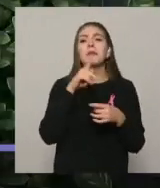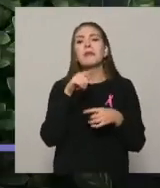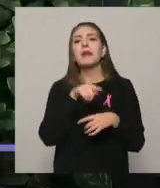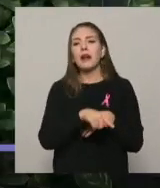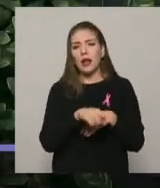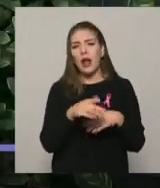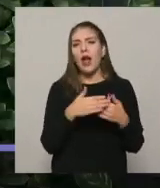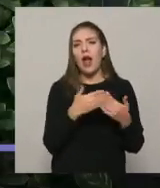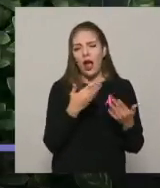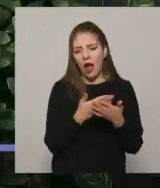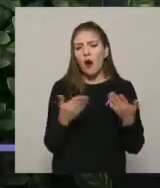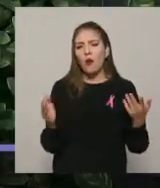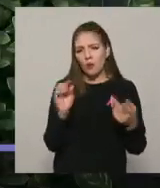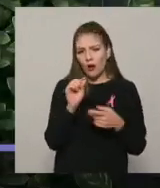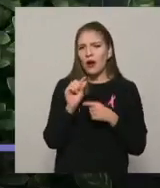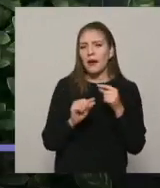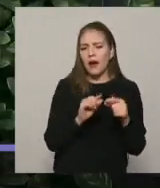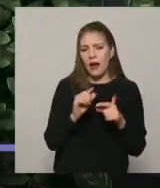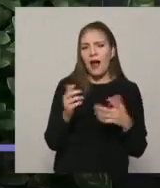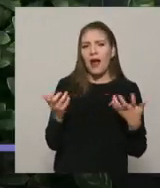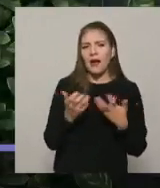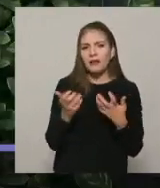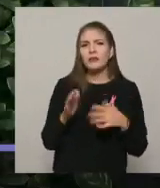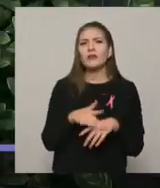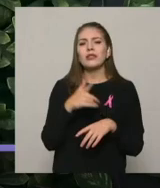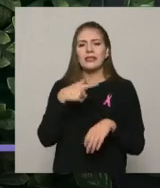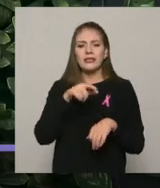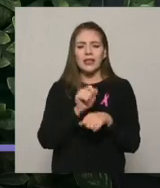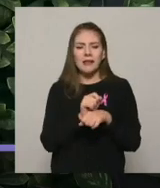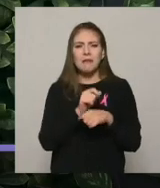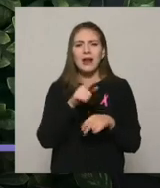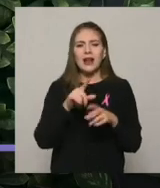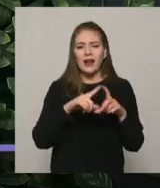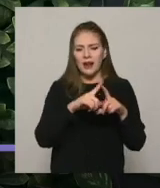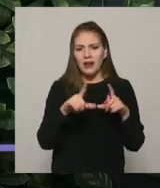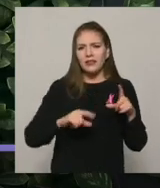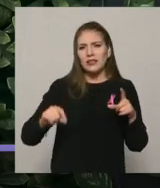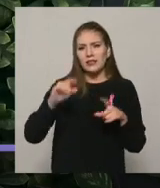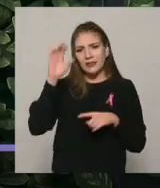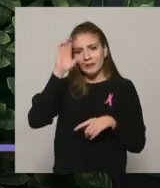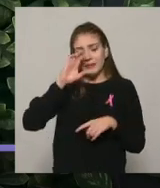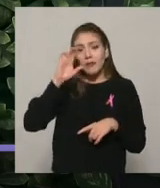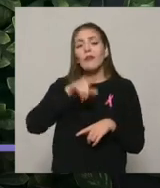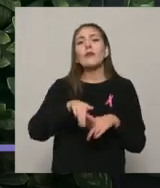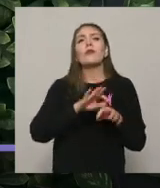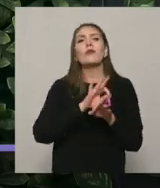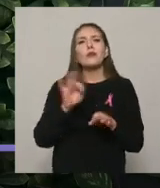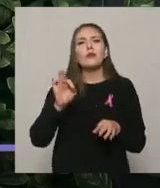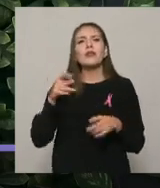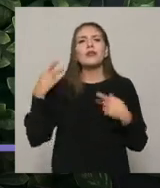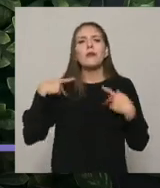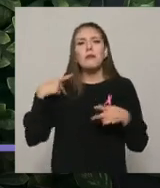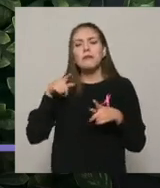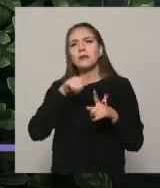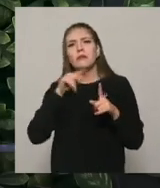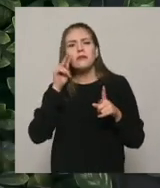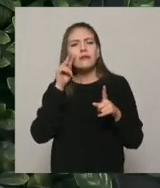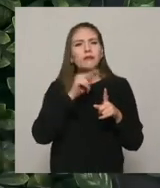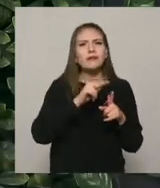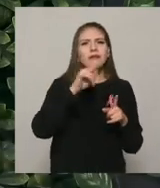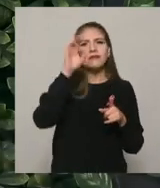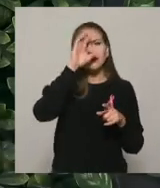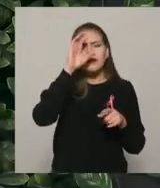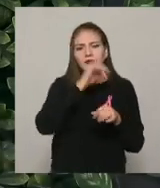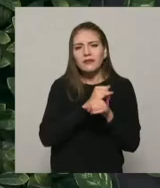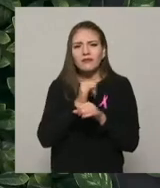otros festivales, lo están haciendo, entonces ya puede haber como una relación más cercana entre la sociedad y los científicos, y bueno, los científicos